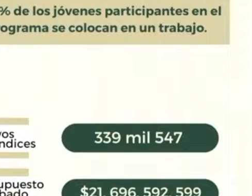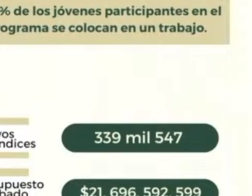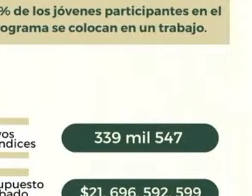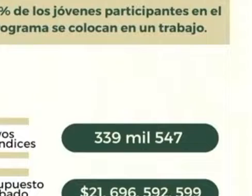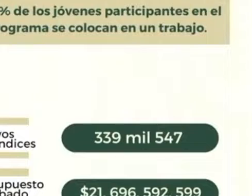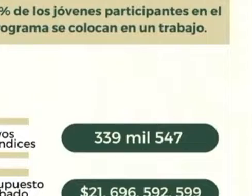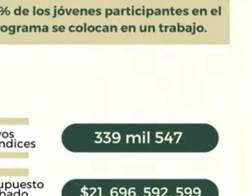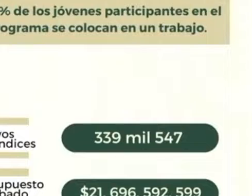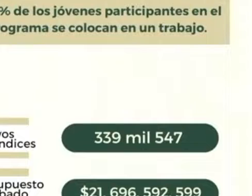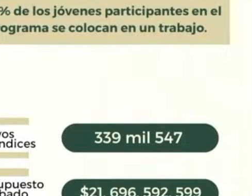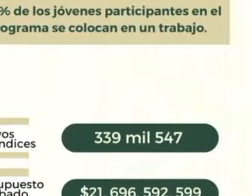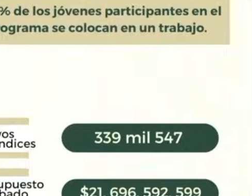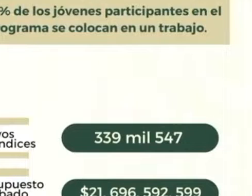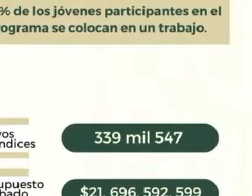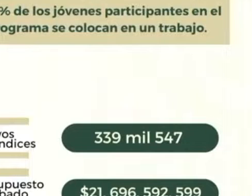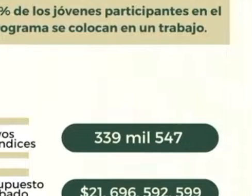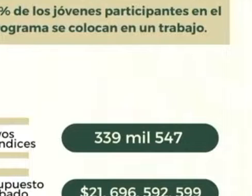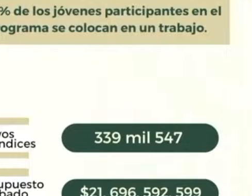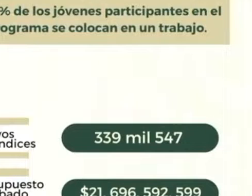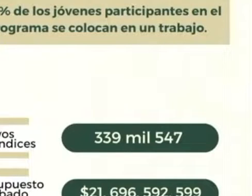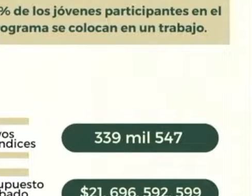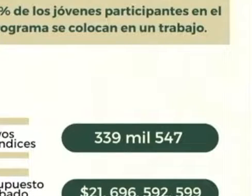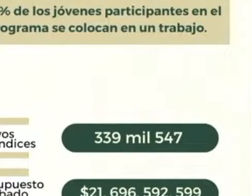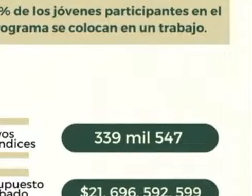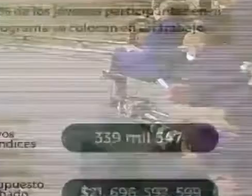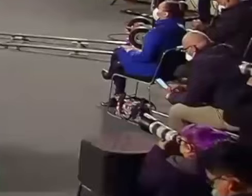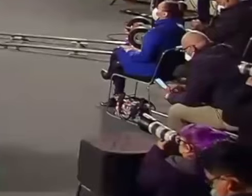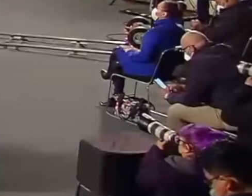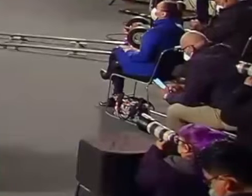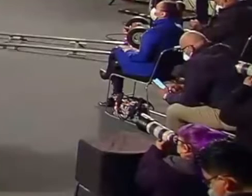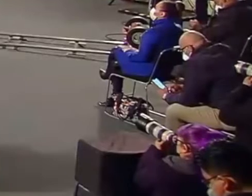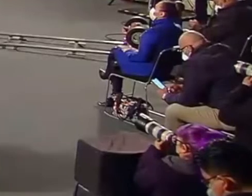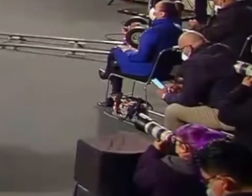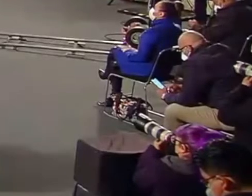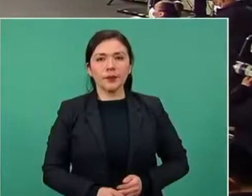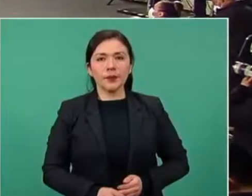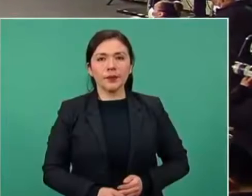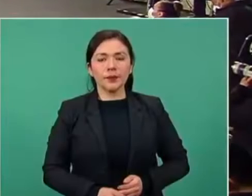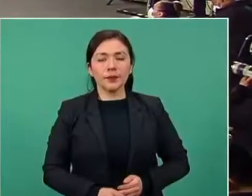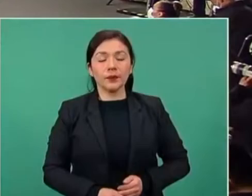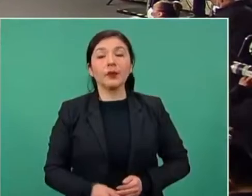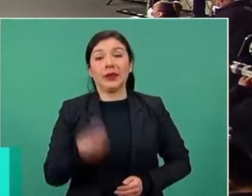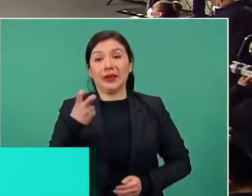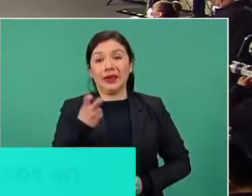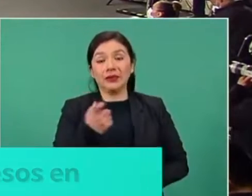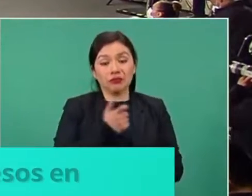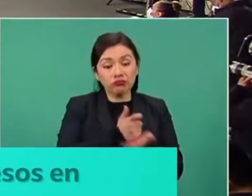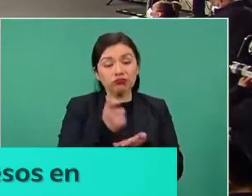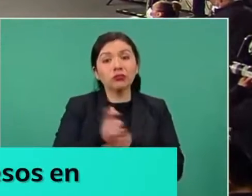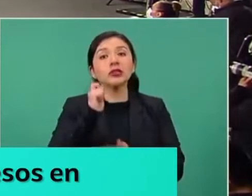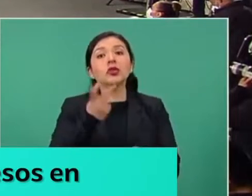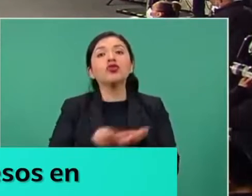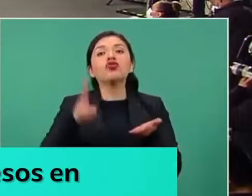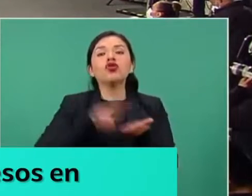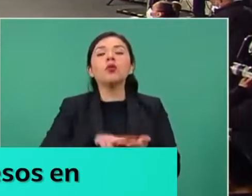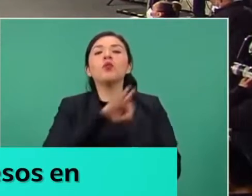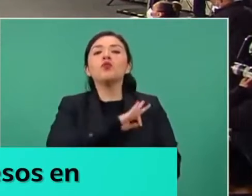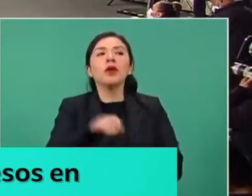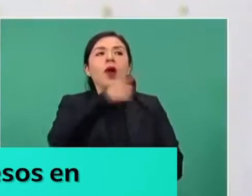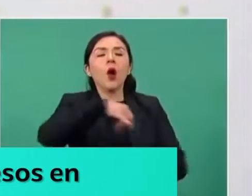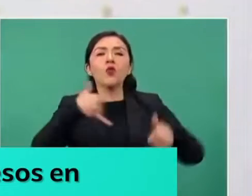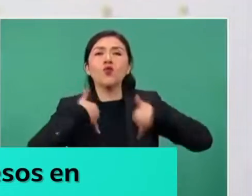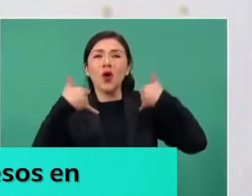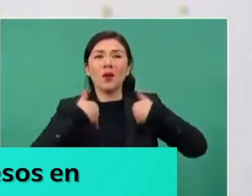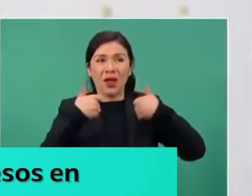participando en el programa. Esto es el doble de la tasa de lo cual normalmente tienen los jóvenes como posibilidad de encontrar un trabajo. En ese